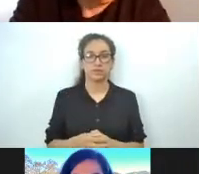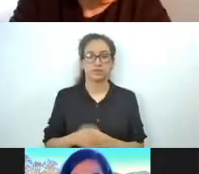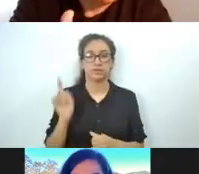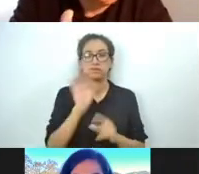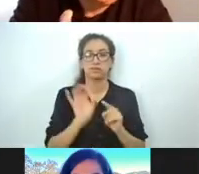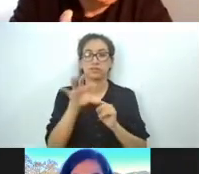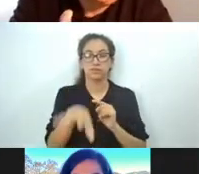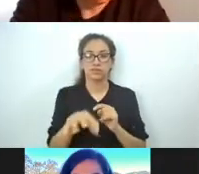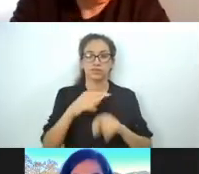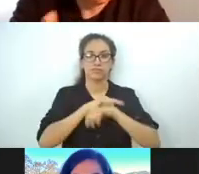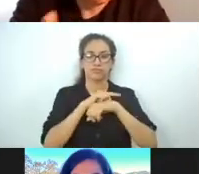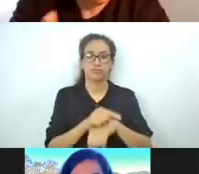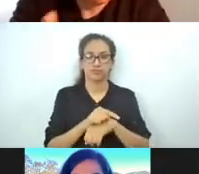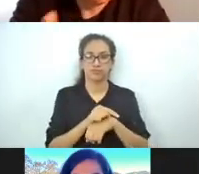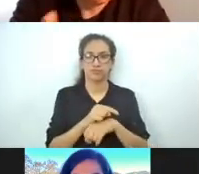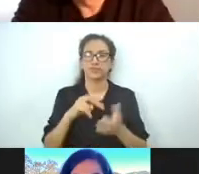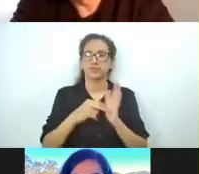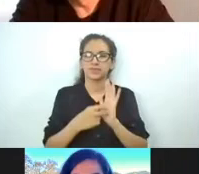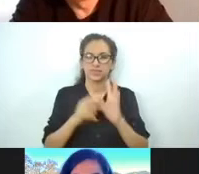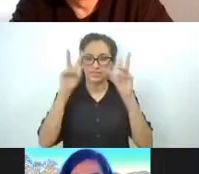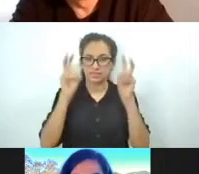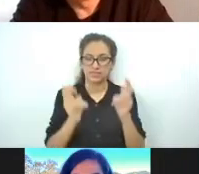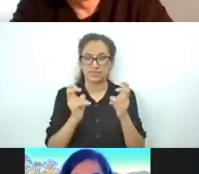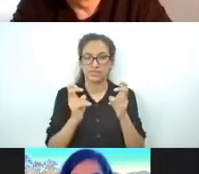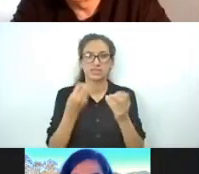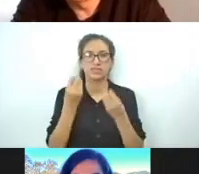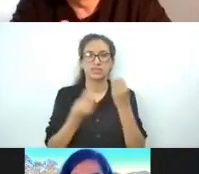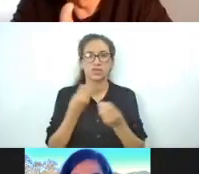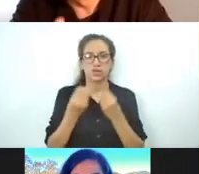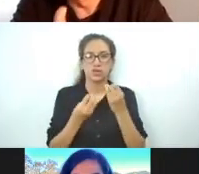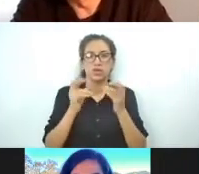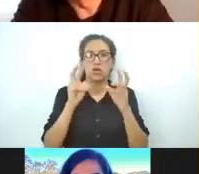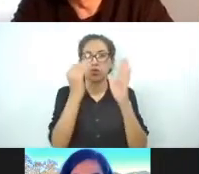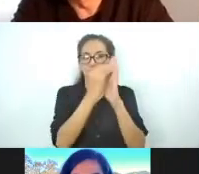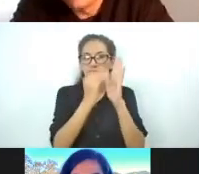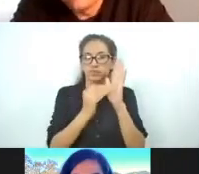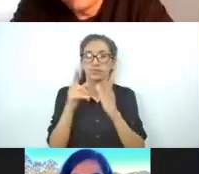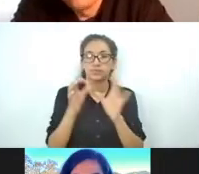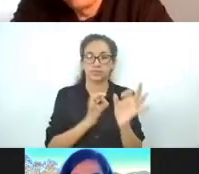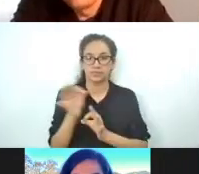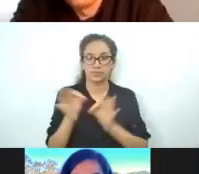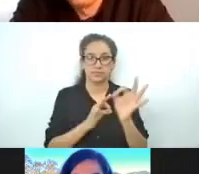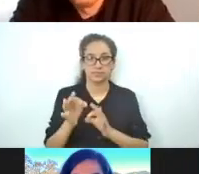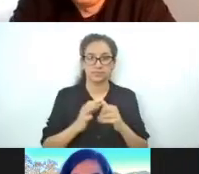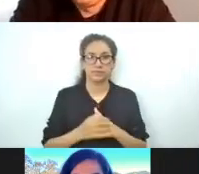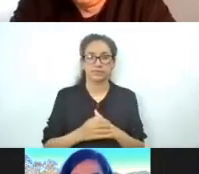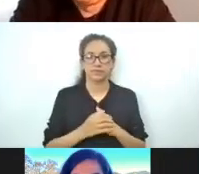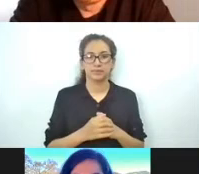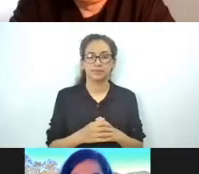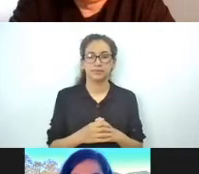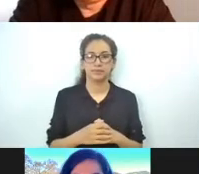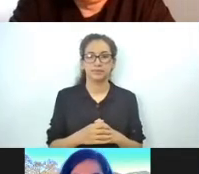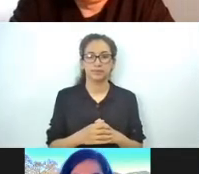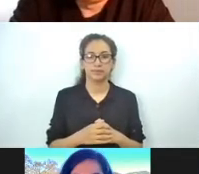precoz o prematura tiene que ver un poco con los intentos de la definición, y es aquí donde vamos aclarando el tema de expectativa.